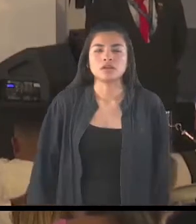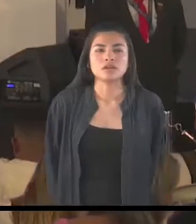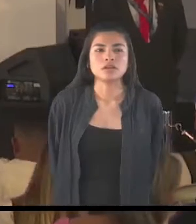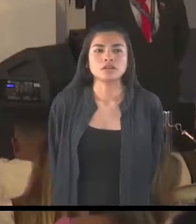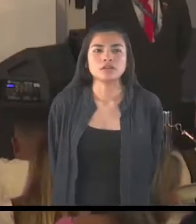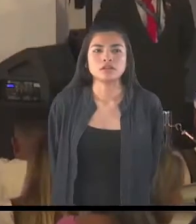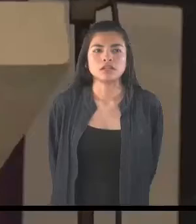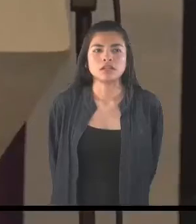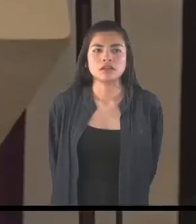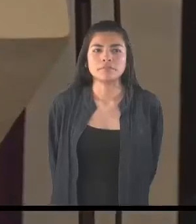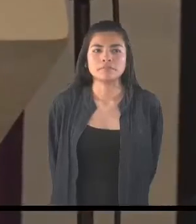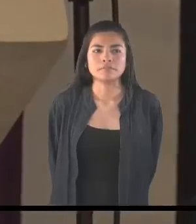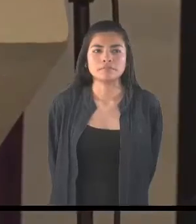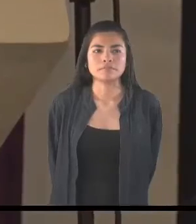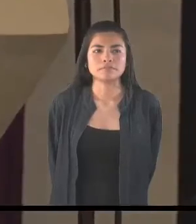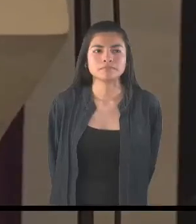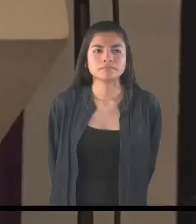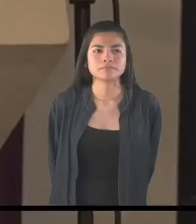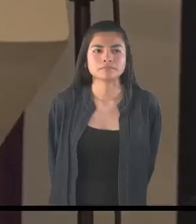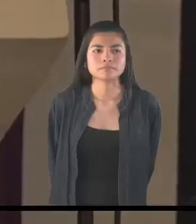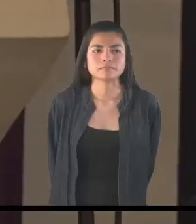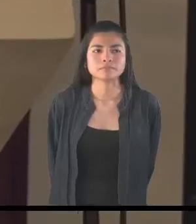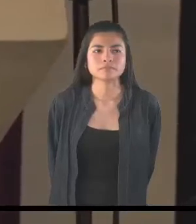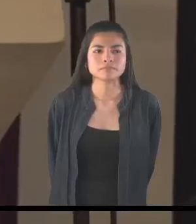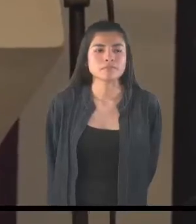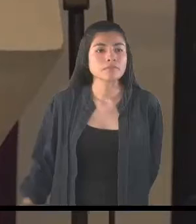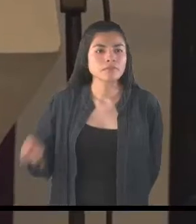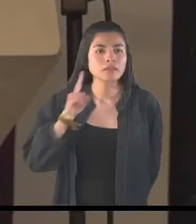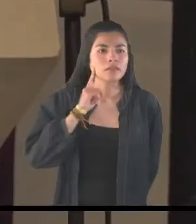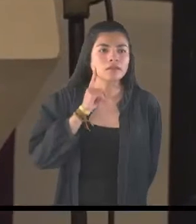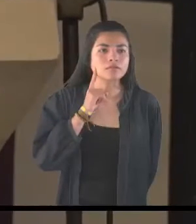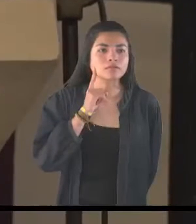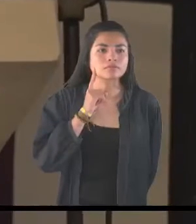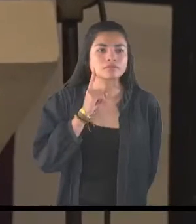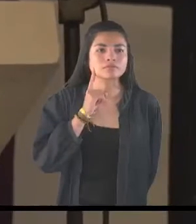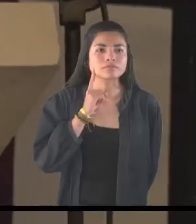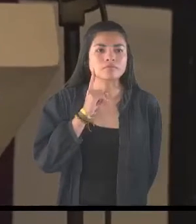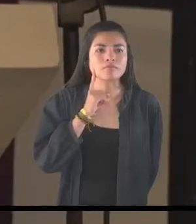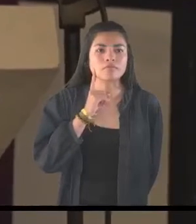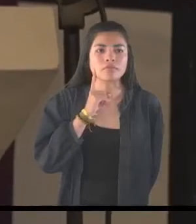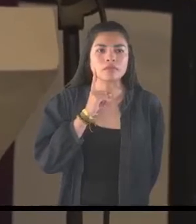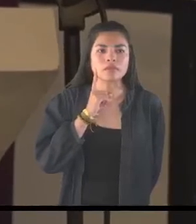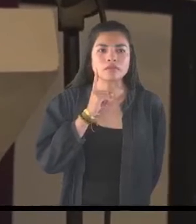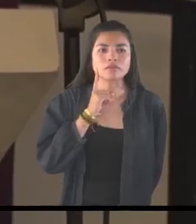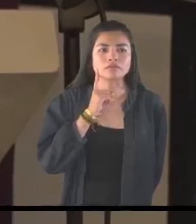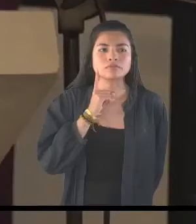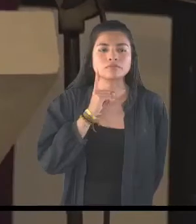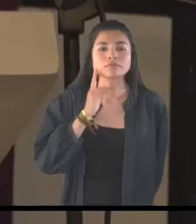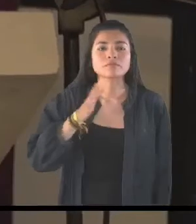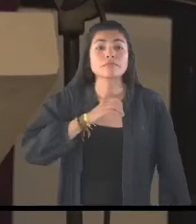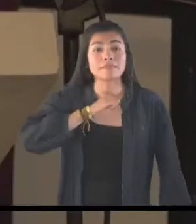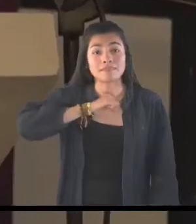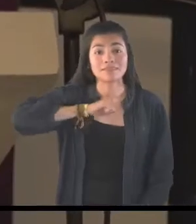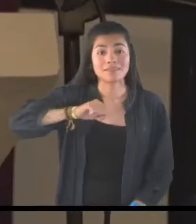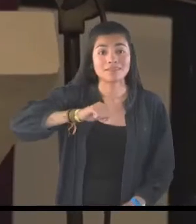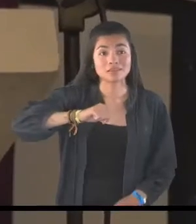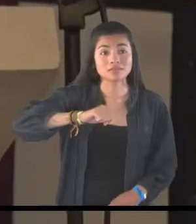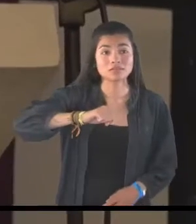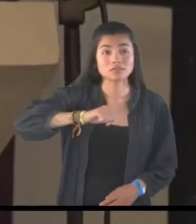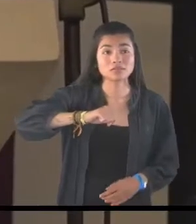El Estado colombiano reconoce y lamenta profundamente que sus derechos hayan